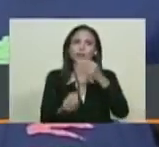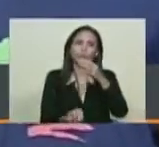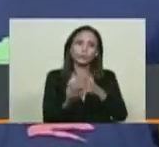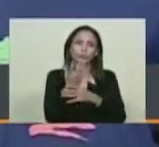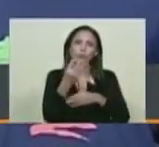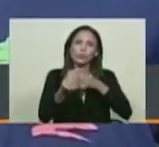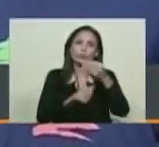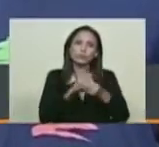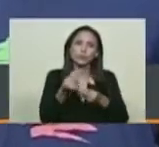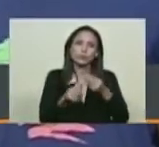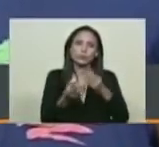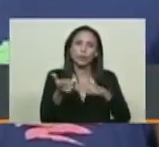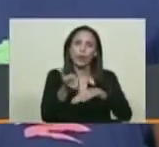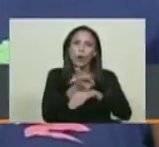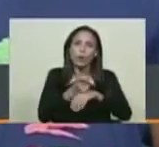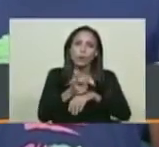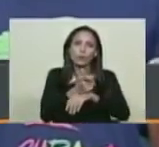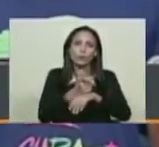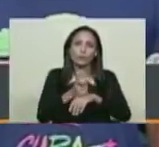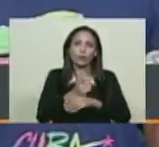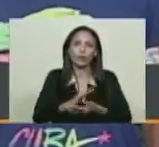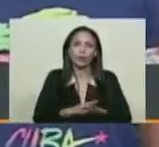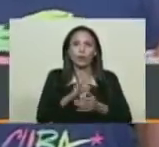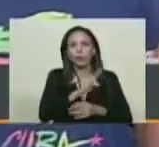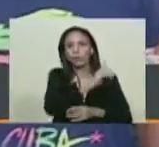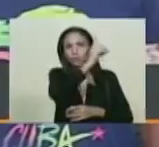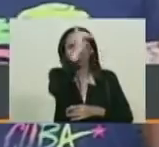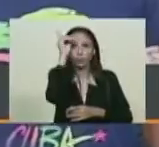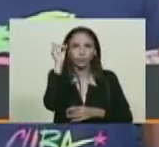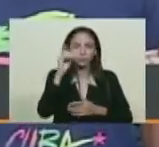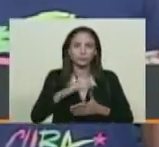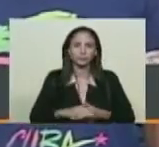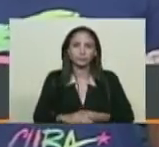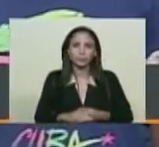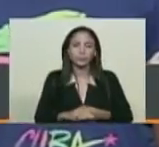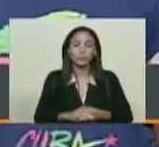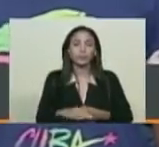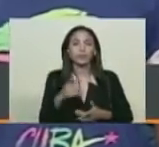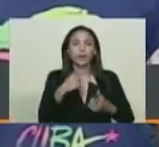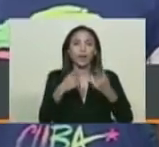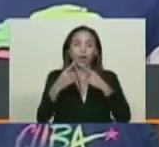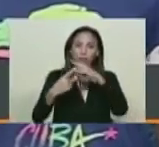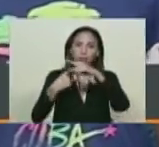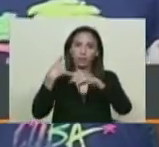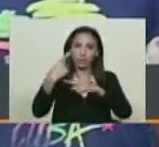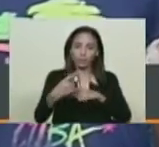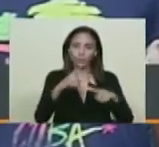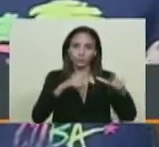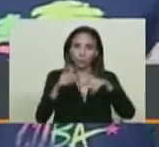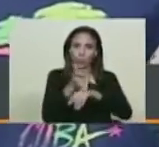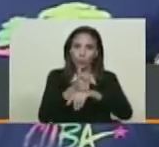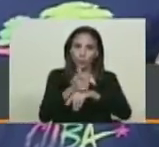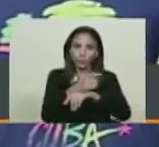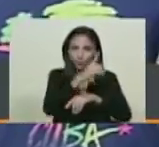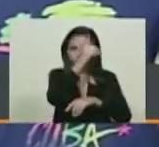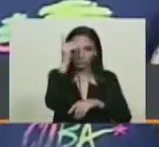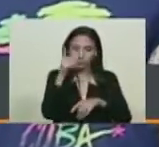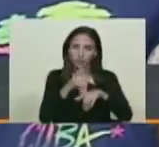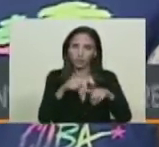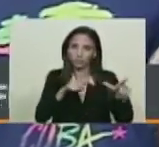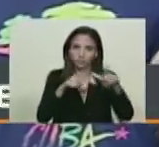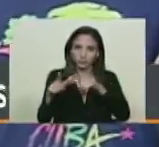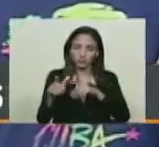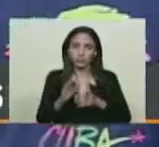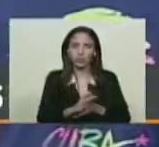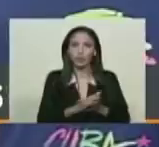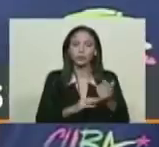la gobernación del compañero Diosdado Cabello. Y que después, que él dejó de ser el gobernador, estuvo